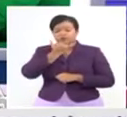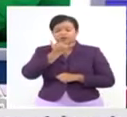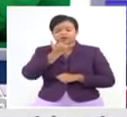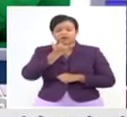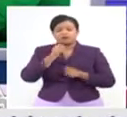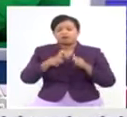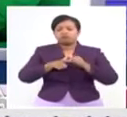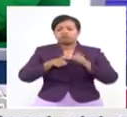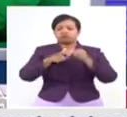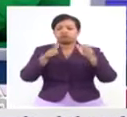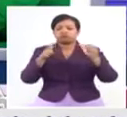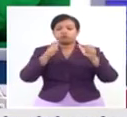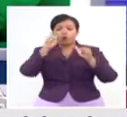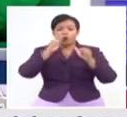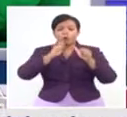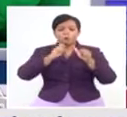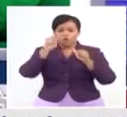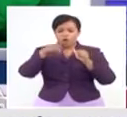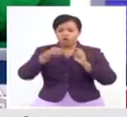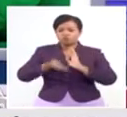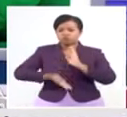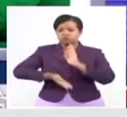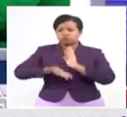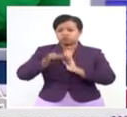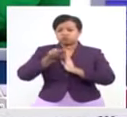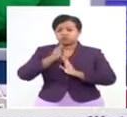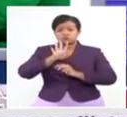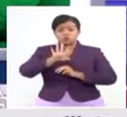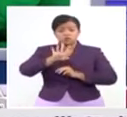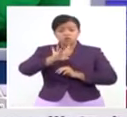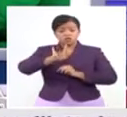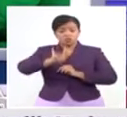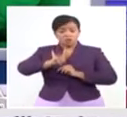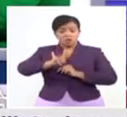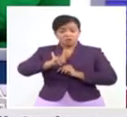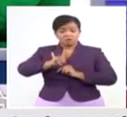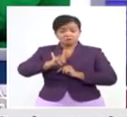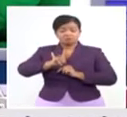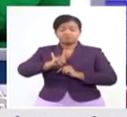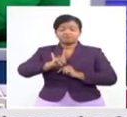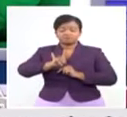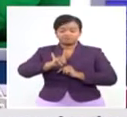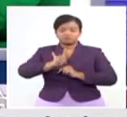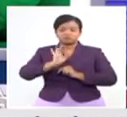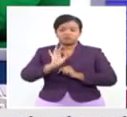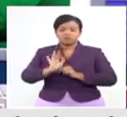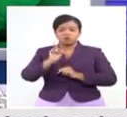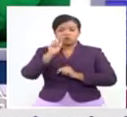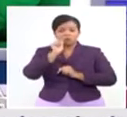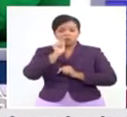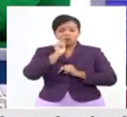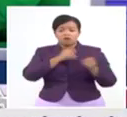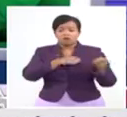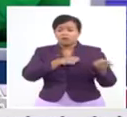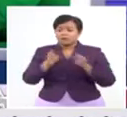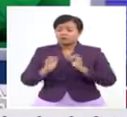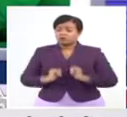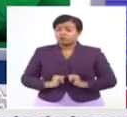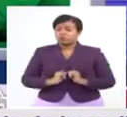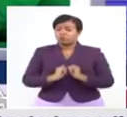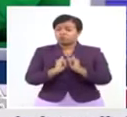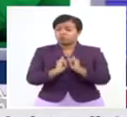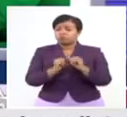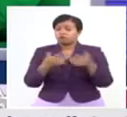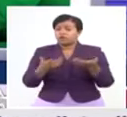incremento, 59 de los 86 fallecidos, y tenemos que informar que de todos los que